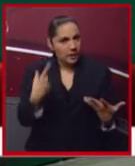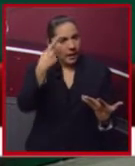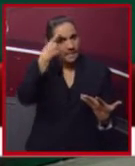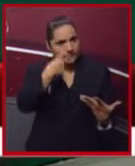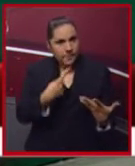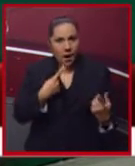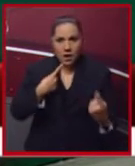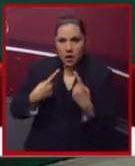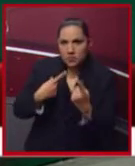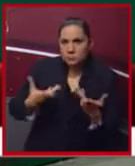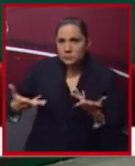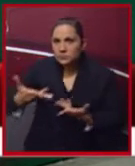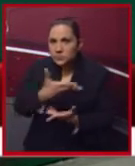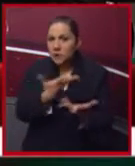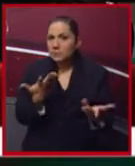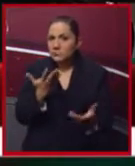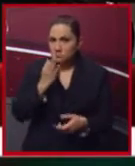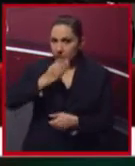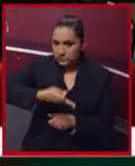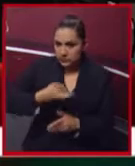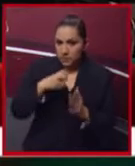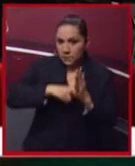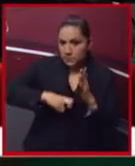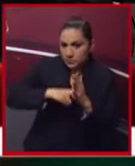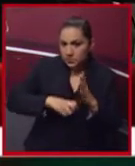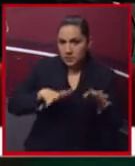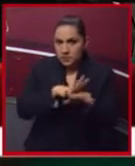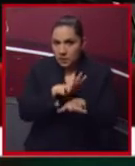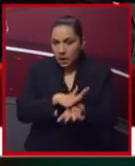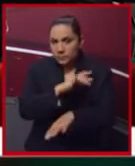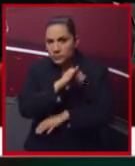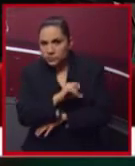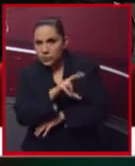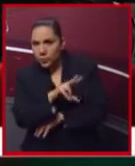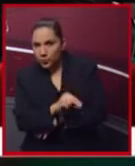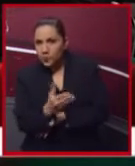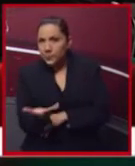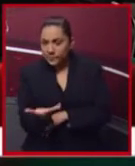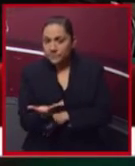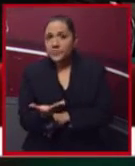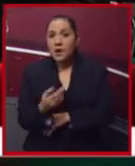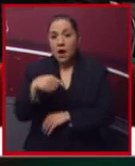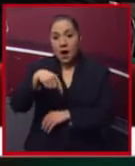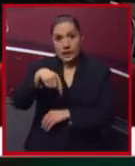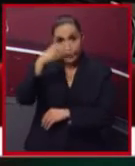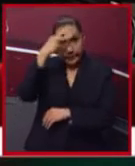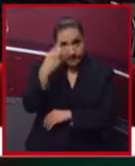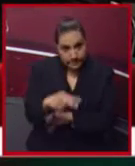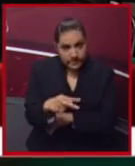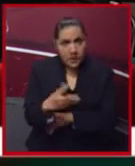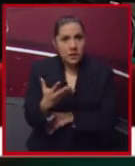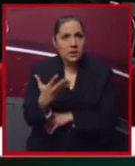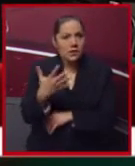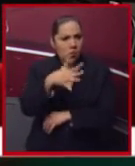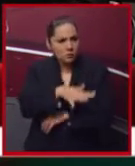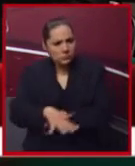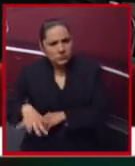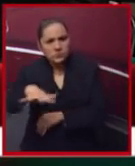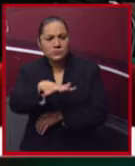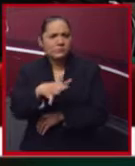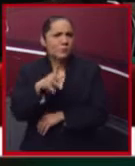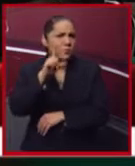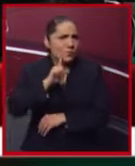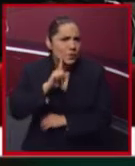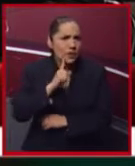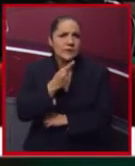en ese sentido y tener las discusiones que además México y las mujeres y las niñas y las jóvenes